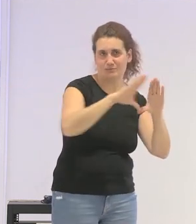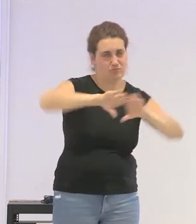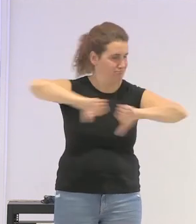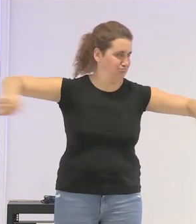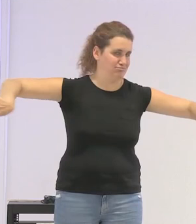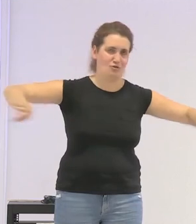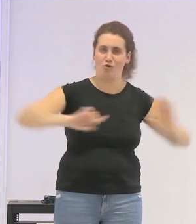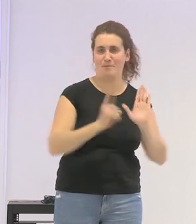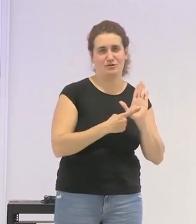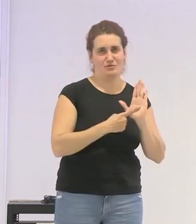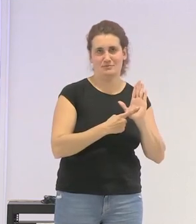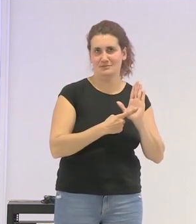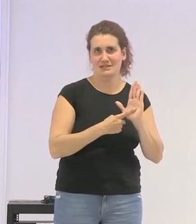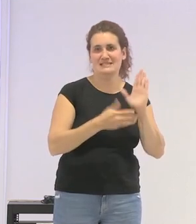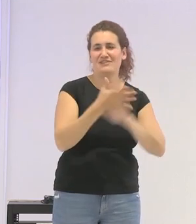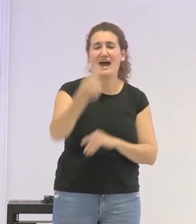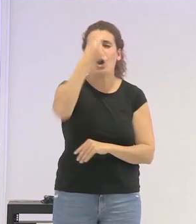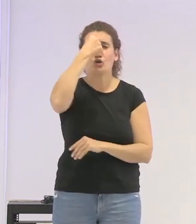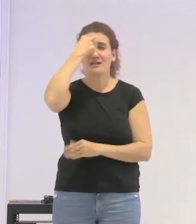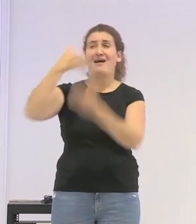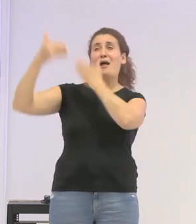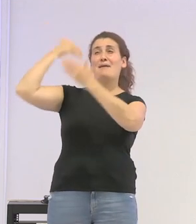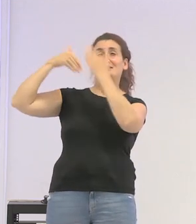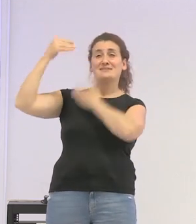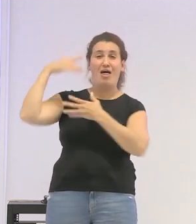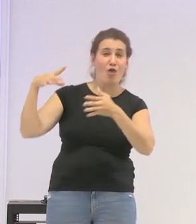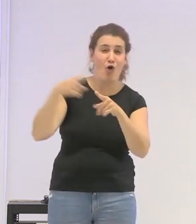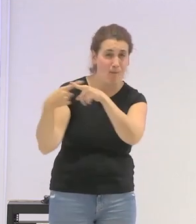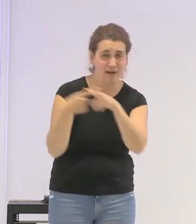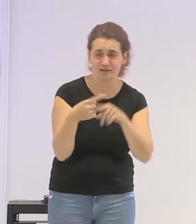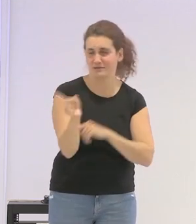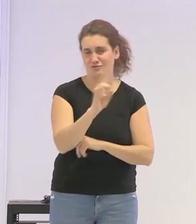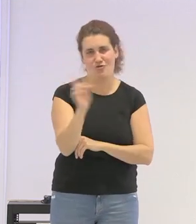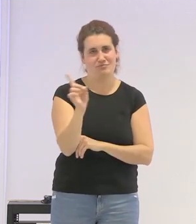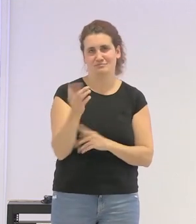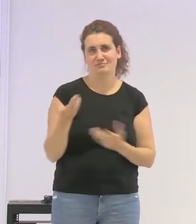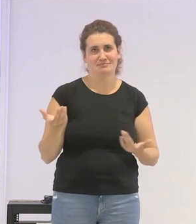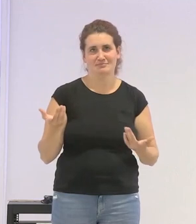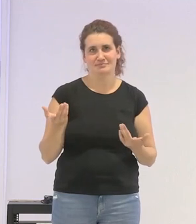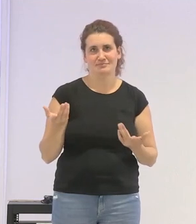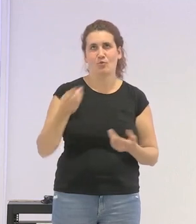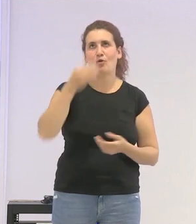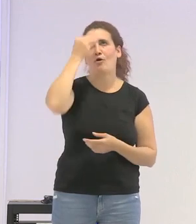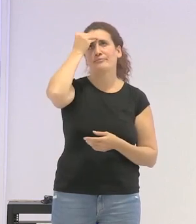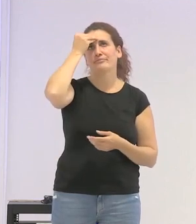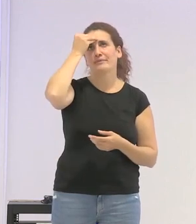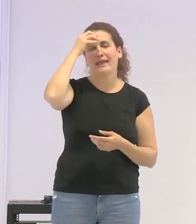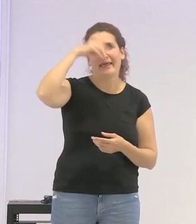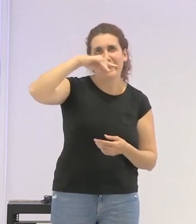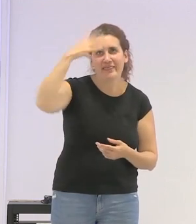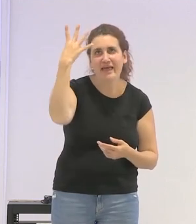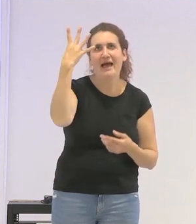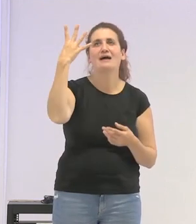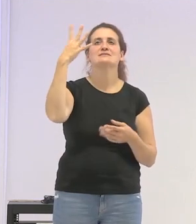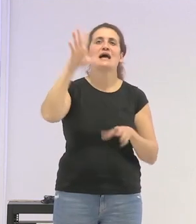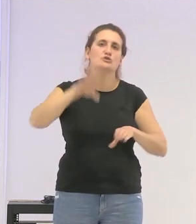no compartir esta nostalgia del pasado, ¿no? Se asumen ideas como esta de la reivindicación de la